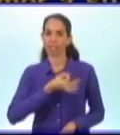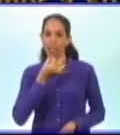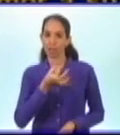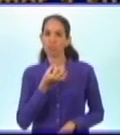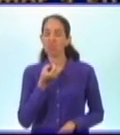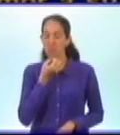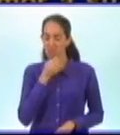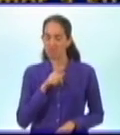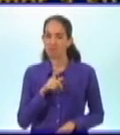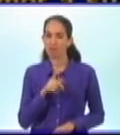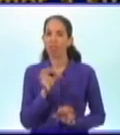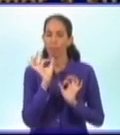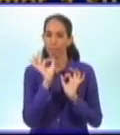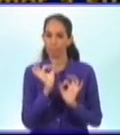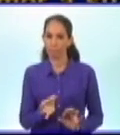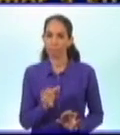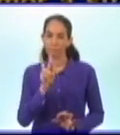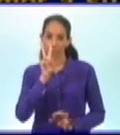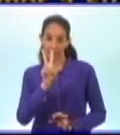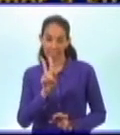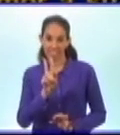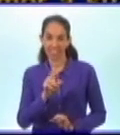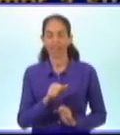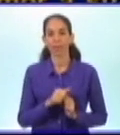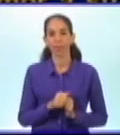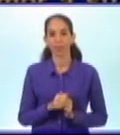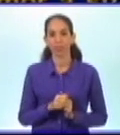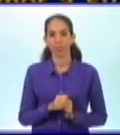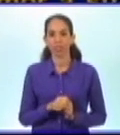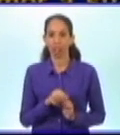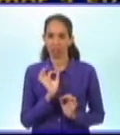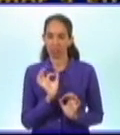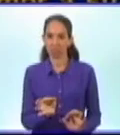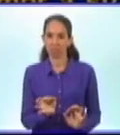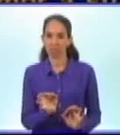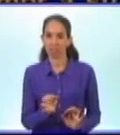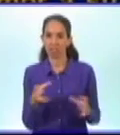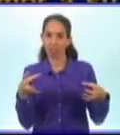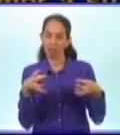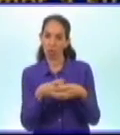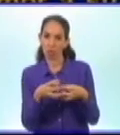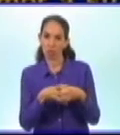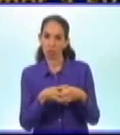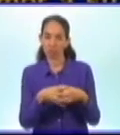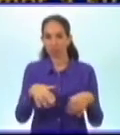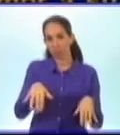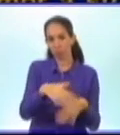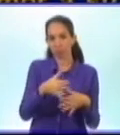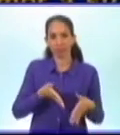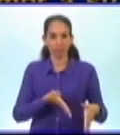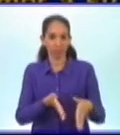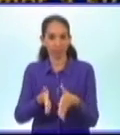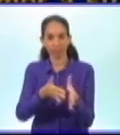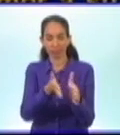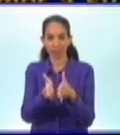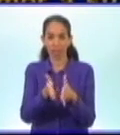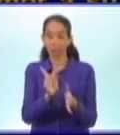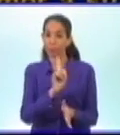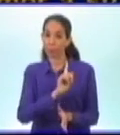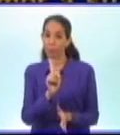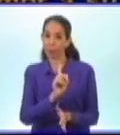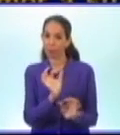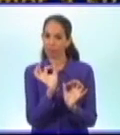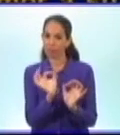verdadera, pero en el texto no se dice. Es real que un grupo hacía una excursión, pero el texto no especifica que era